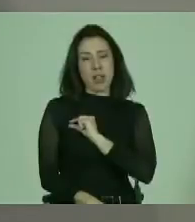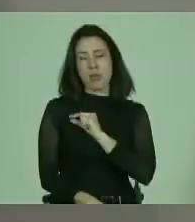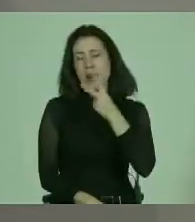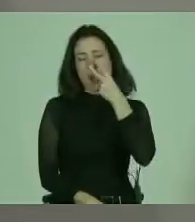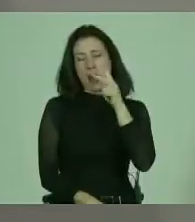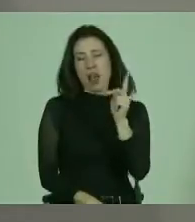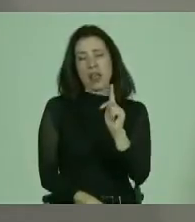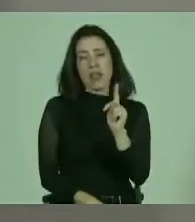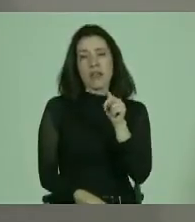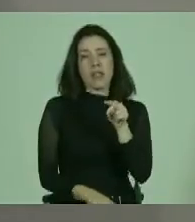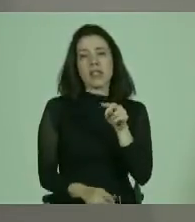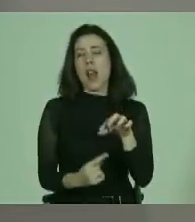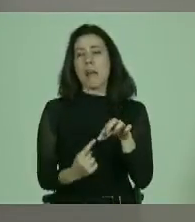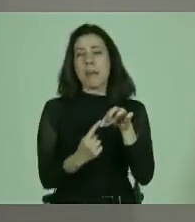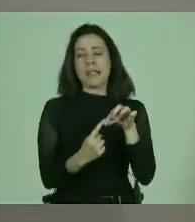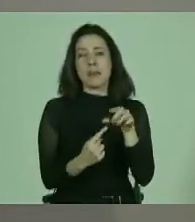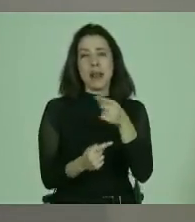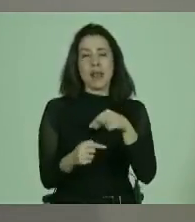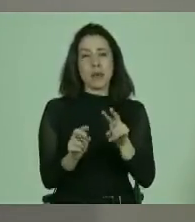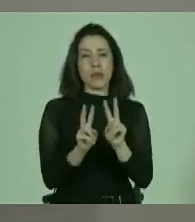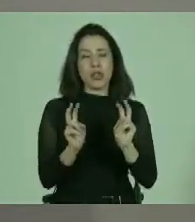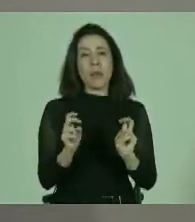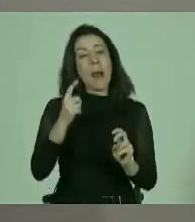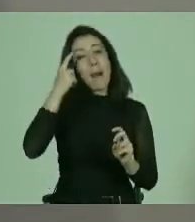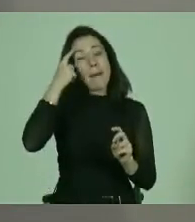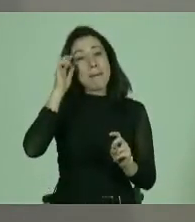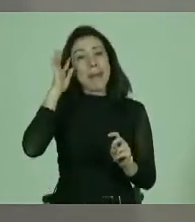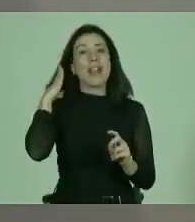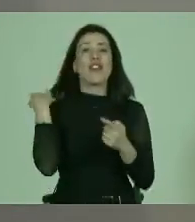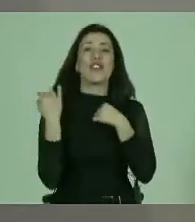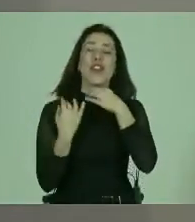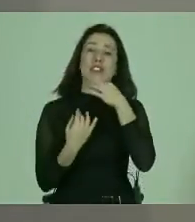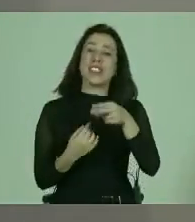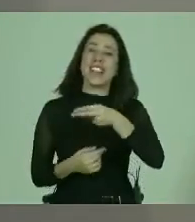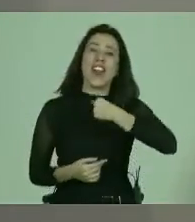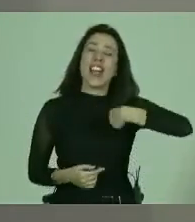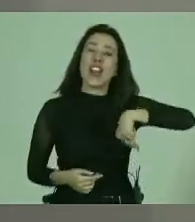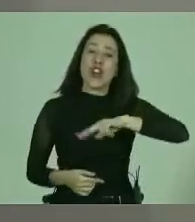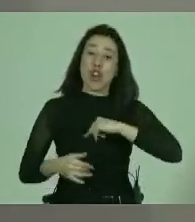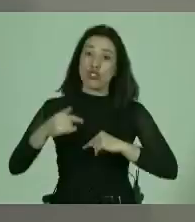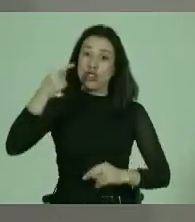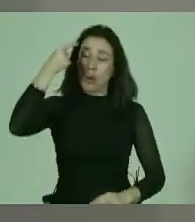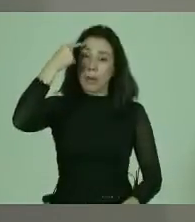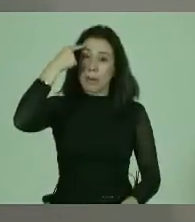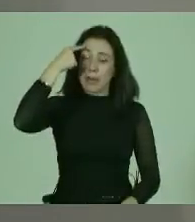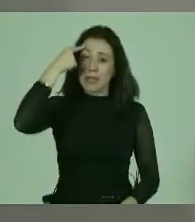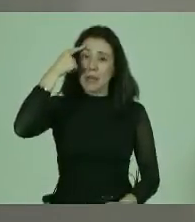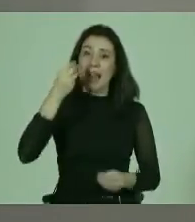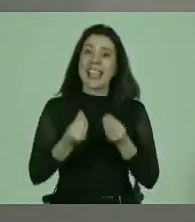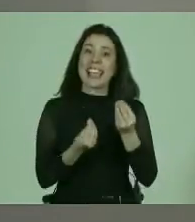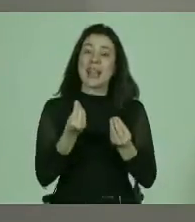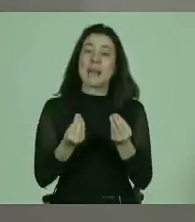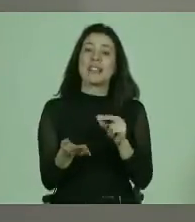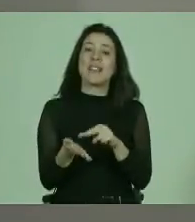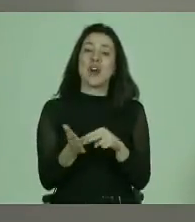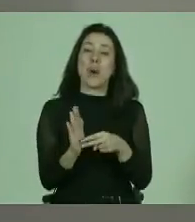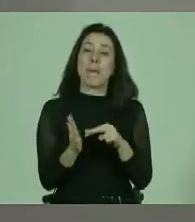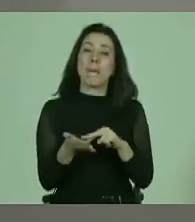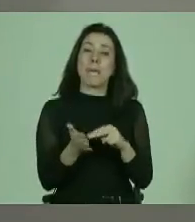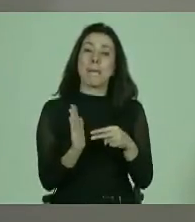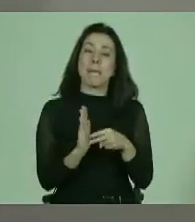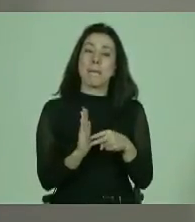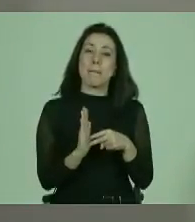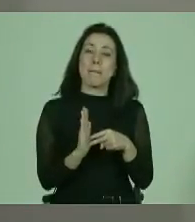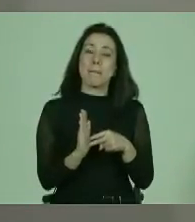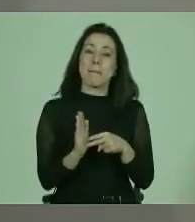cuento y que era la central de nuestro tema pero sí que les diré que no con nosotros pensamos es que lo que pasaba con los problemas de